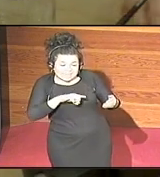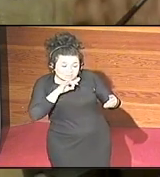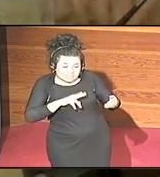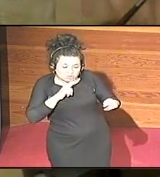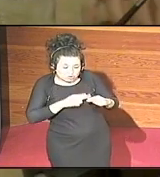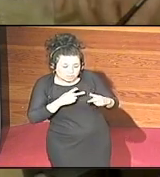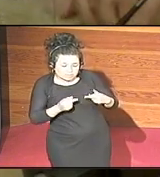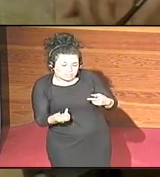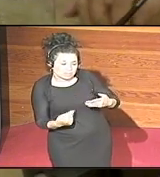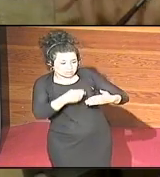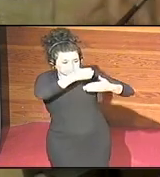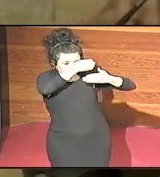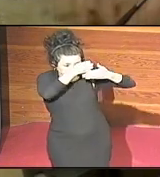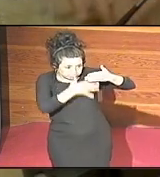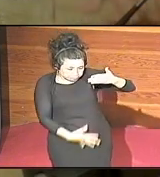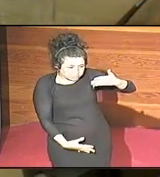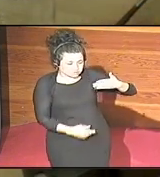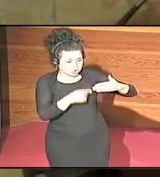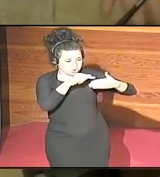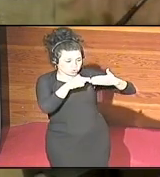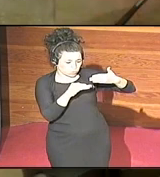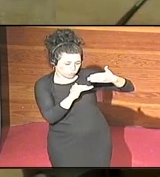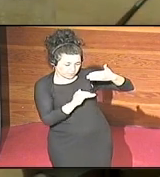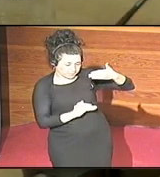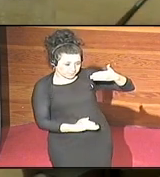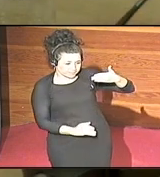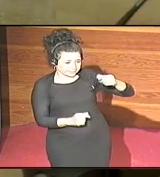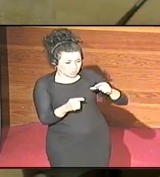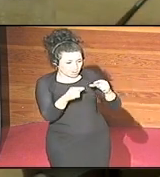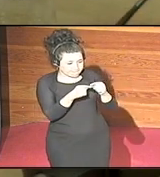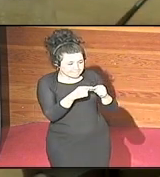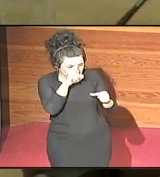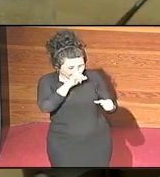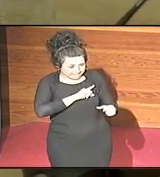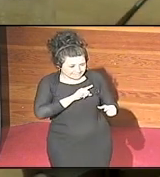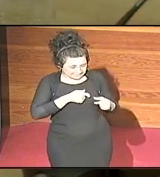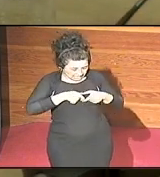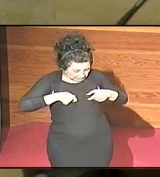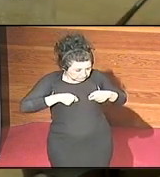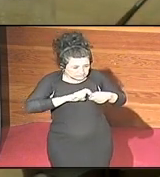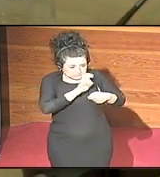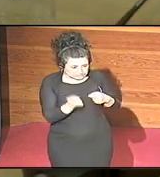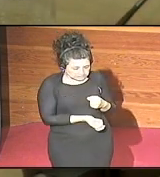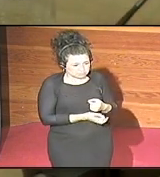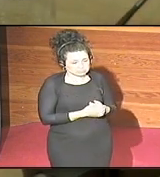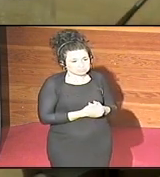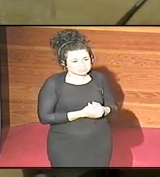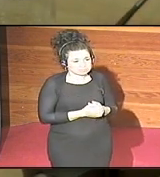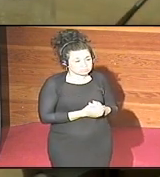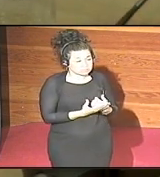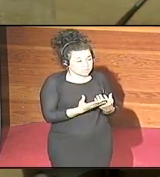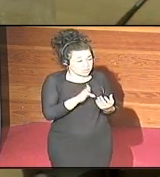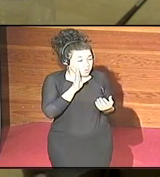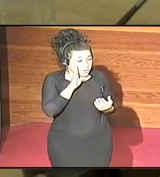y aparecen los nombres con las placas militares, estas que llevan, etc. Muchas de las